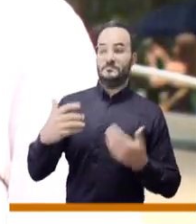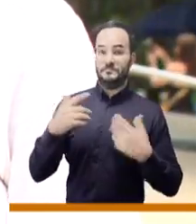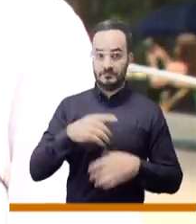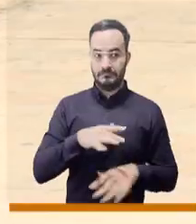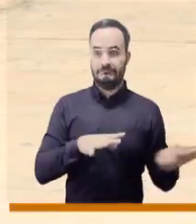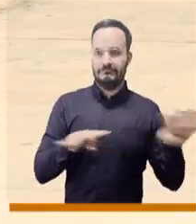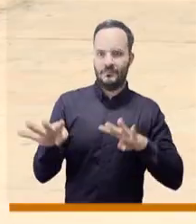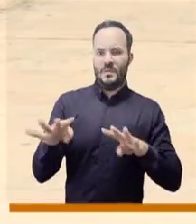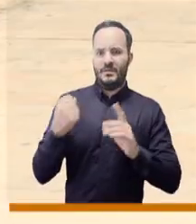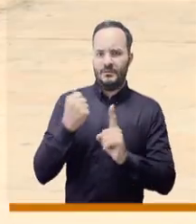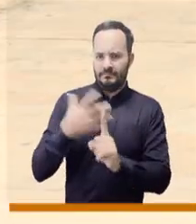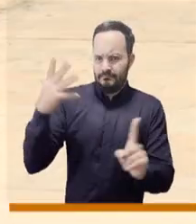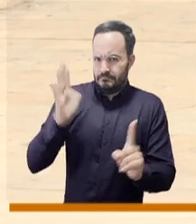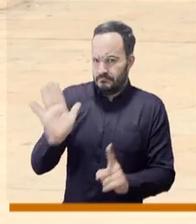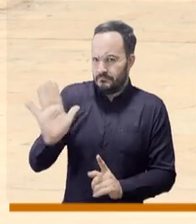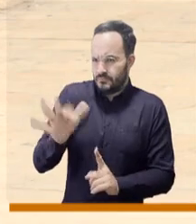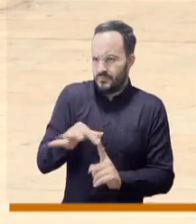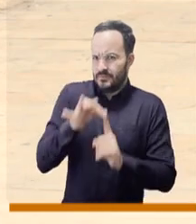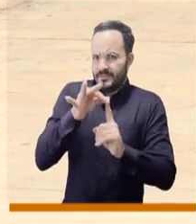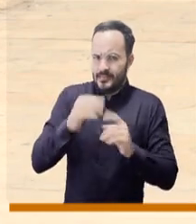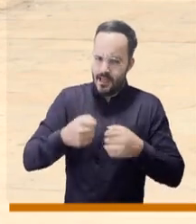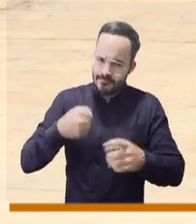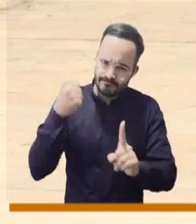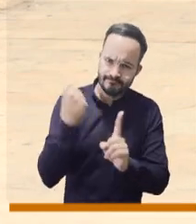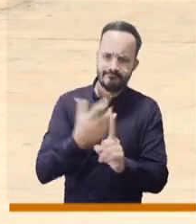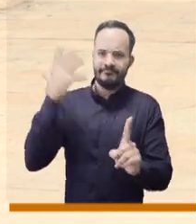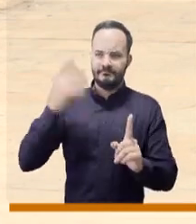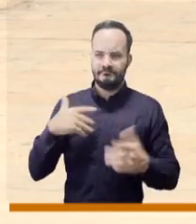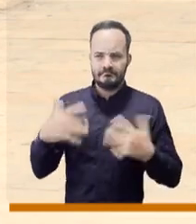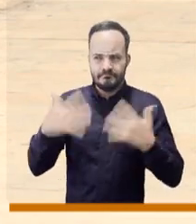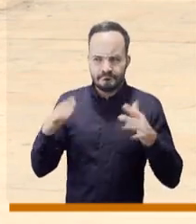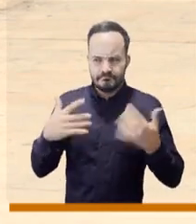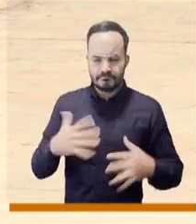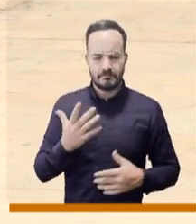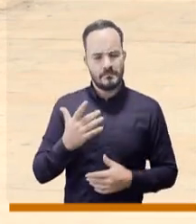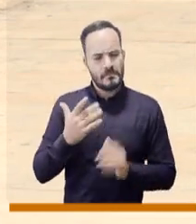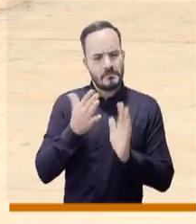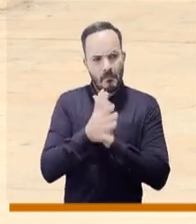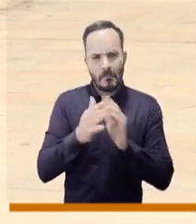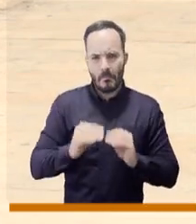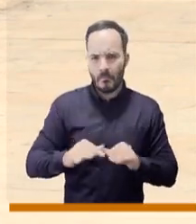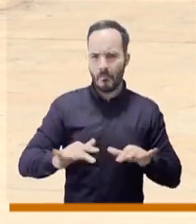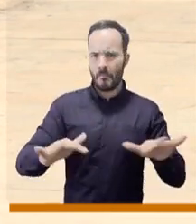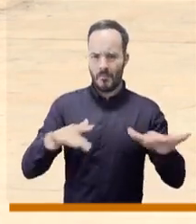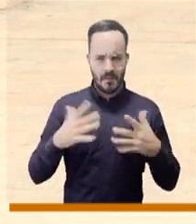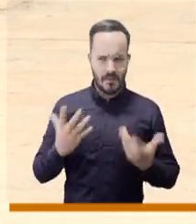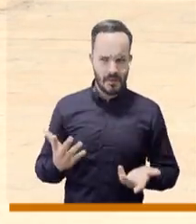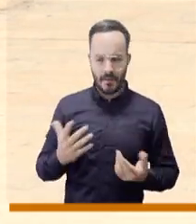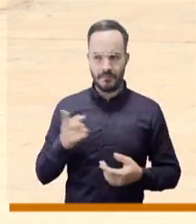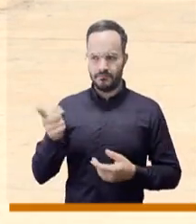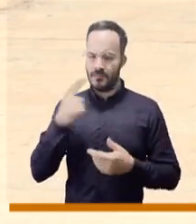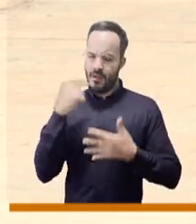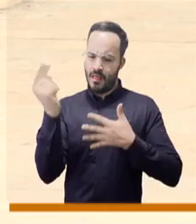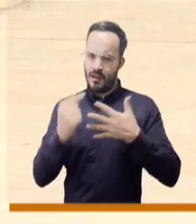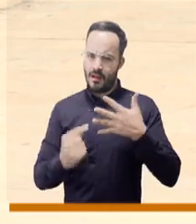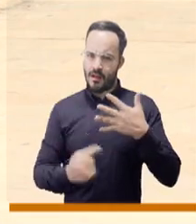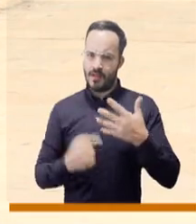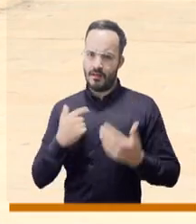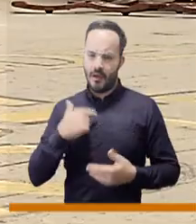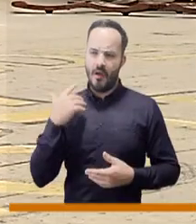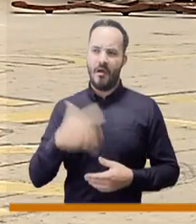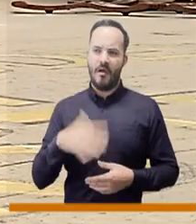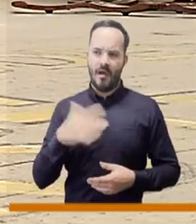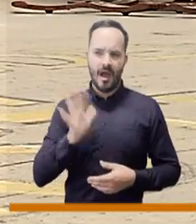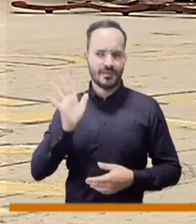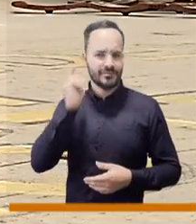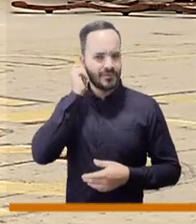de principios, y preguntamos, ¿se radicaliza un poco la presencia de esa concejalía de